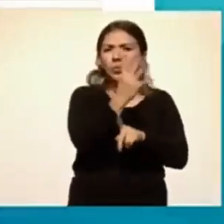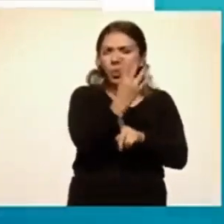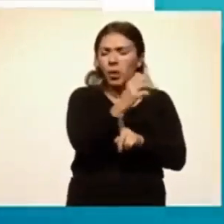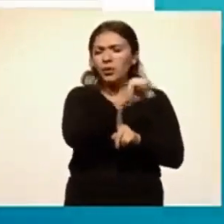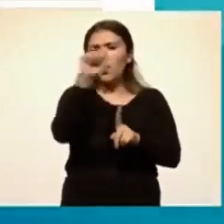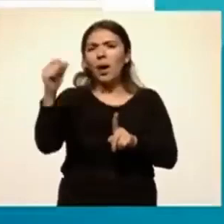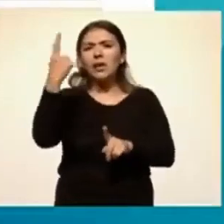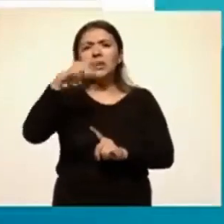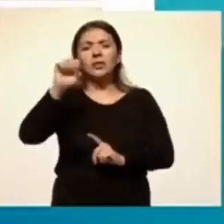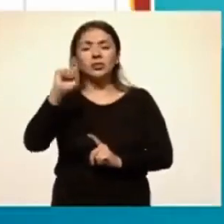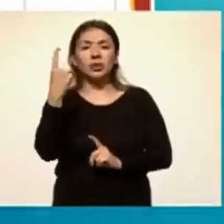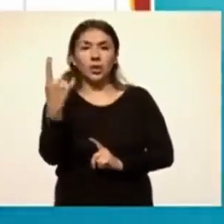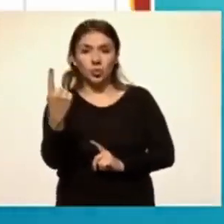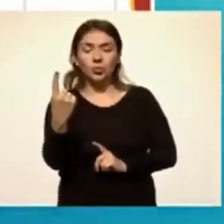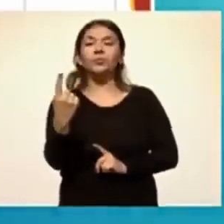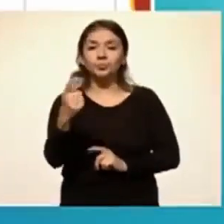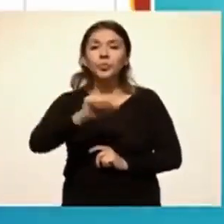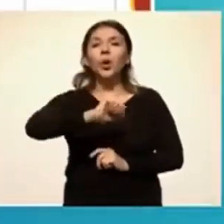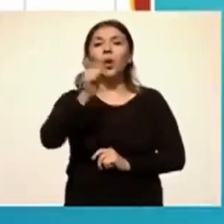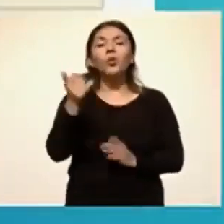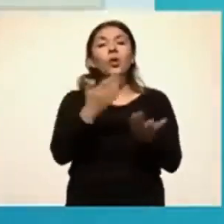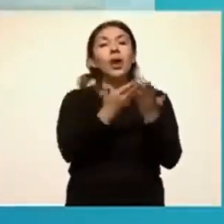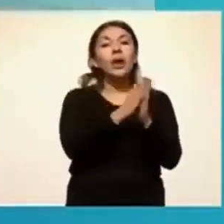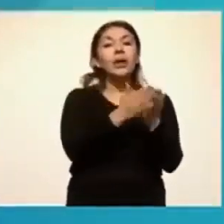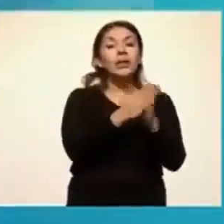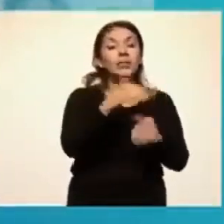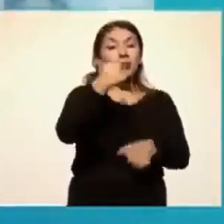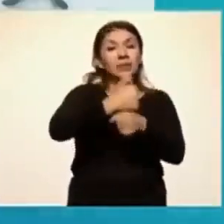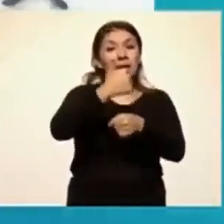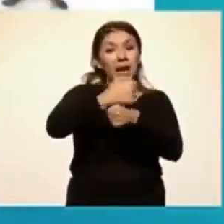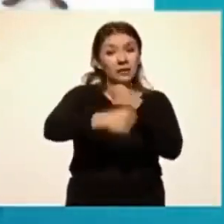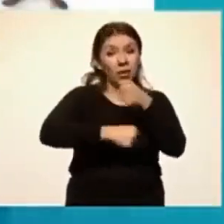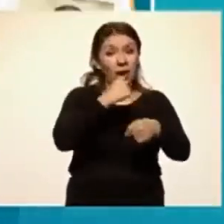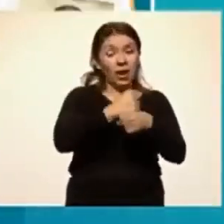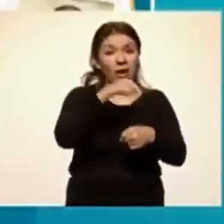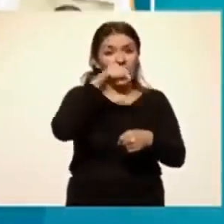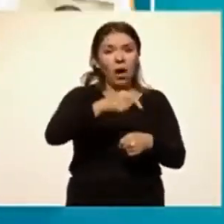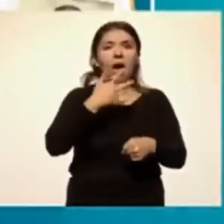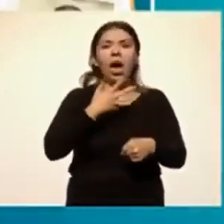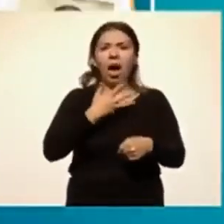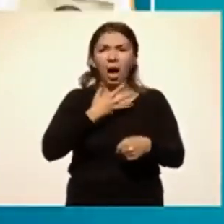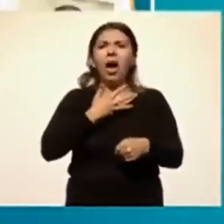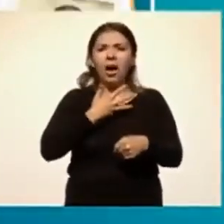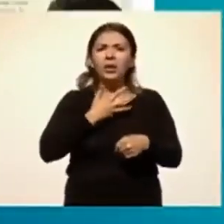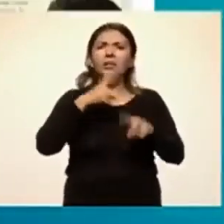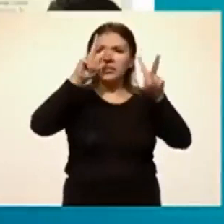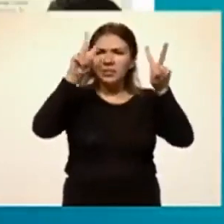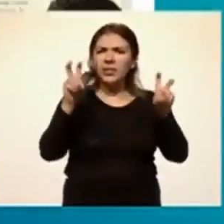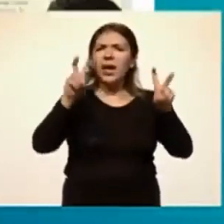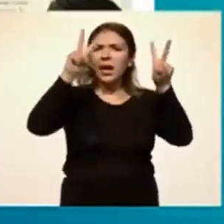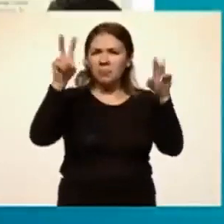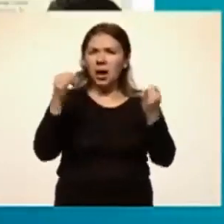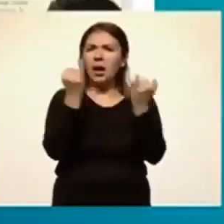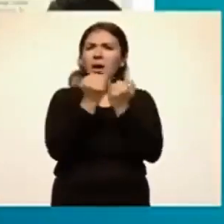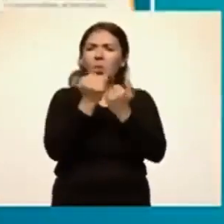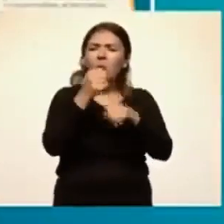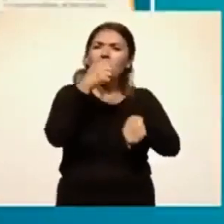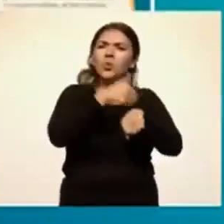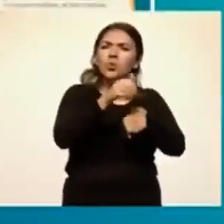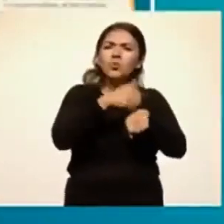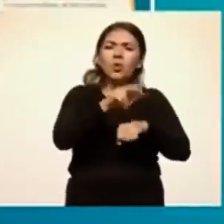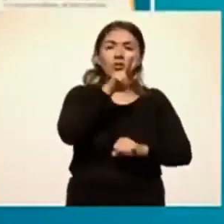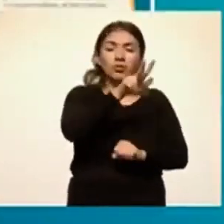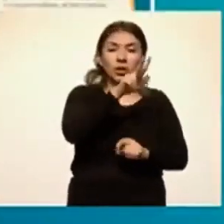154 y 161, mientras que en el libro de español de sexto grado se trabajan algunas temáticas afines entre las